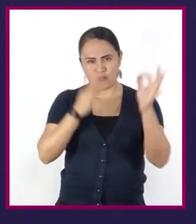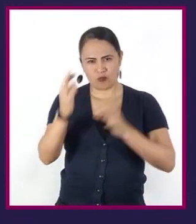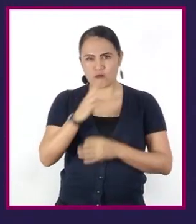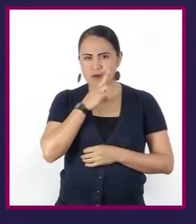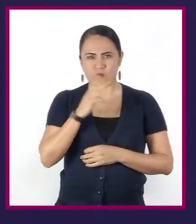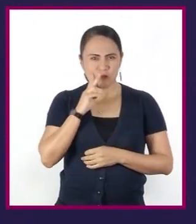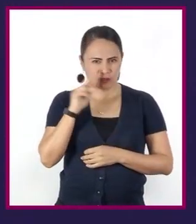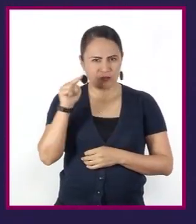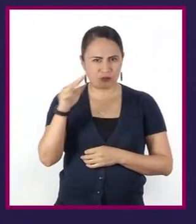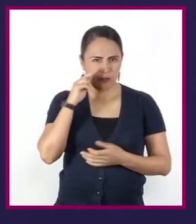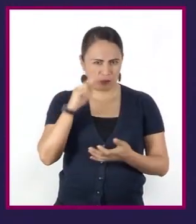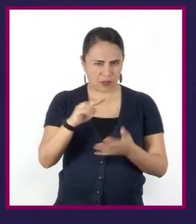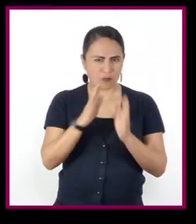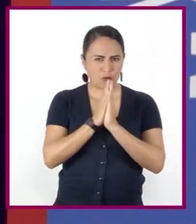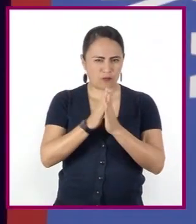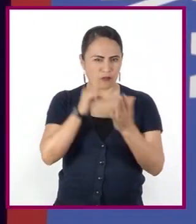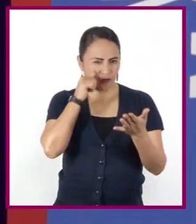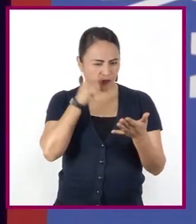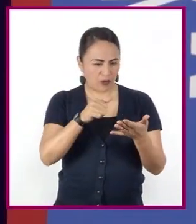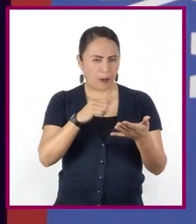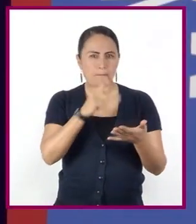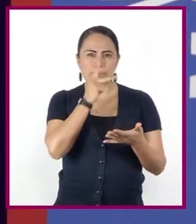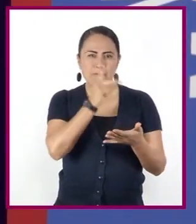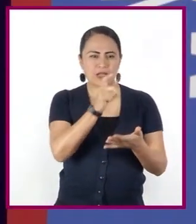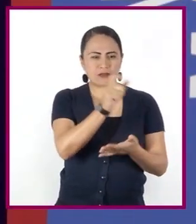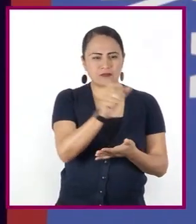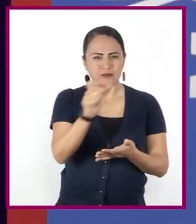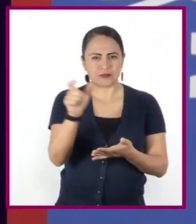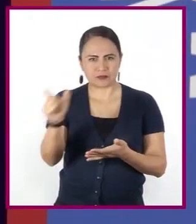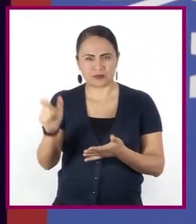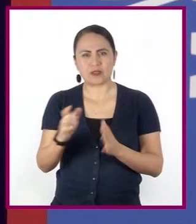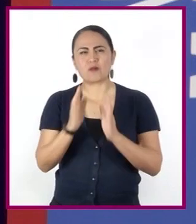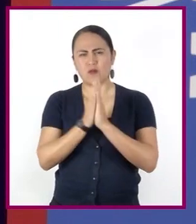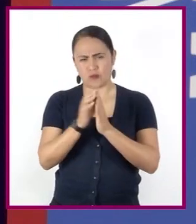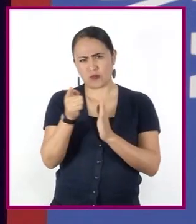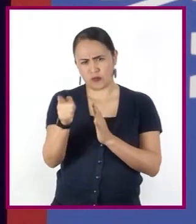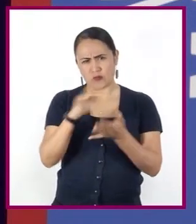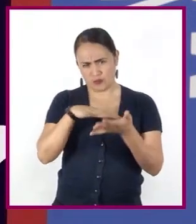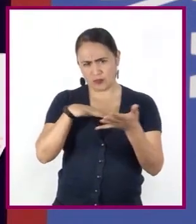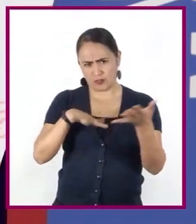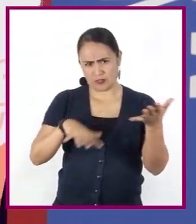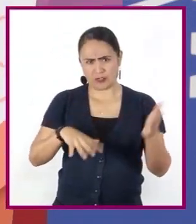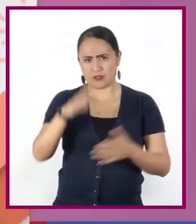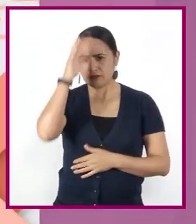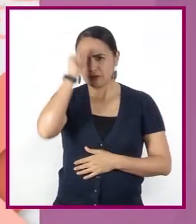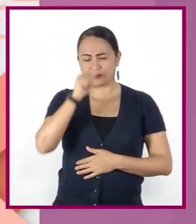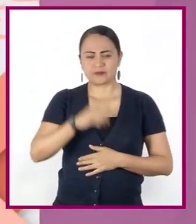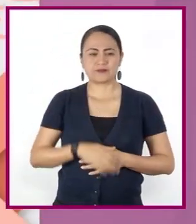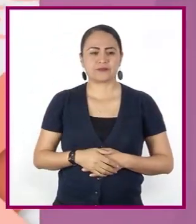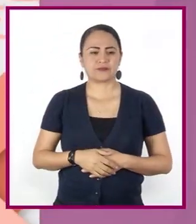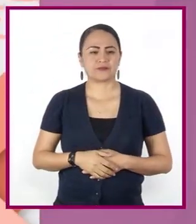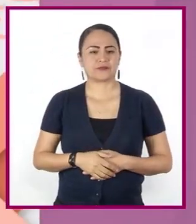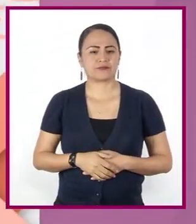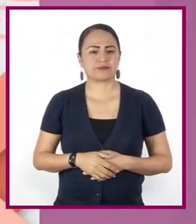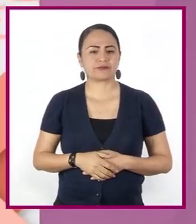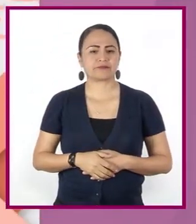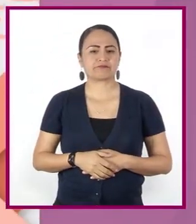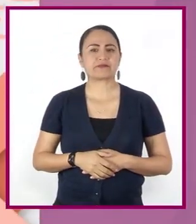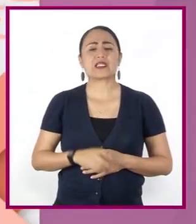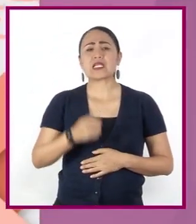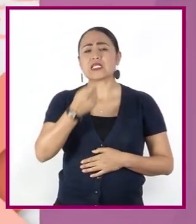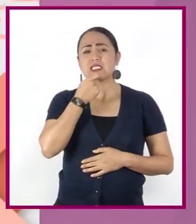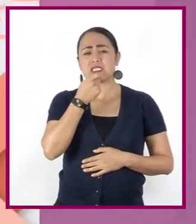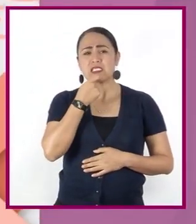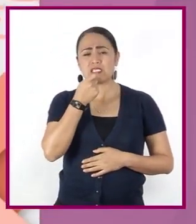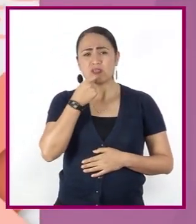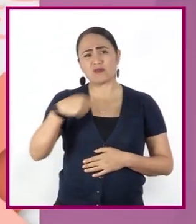mucha atención en las frases. ¿Me podrías ayudar a leerlas? Por supuesto. Las circunstancias en las que